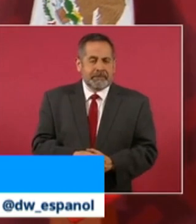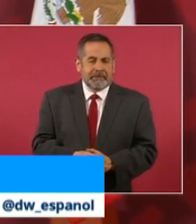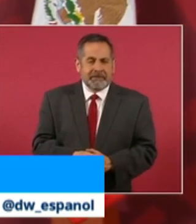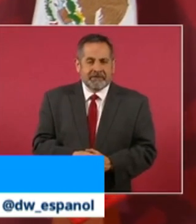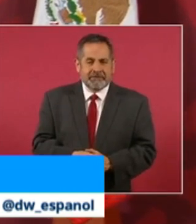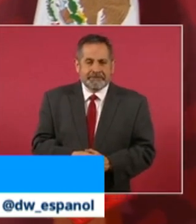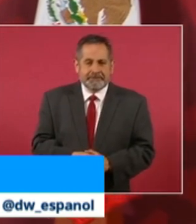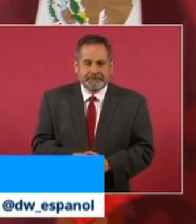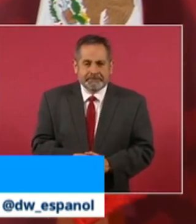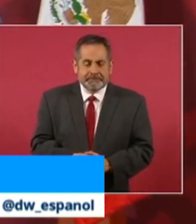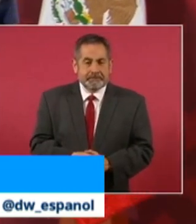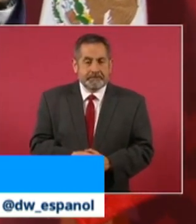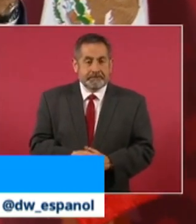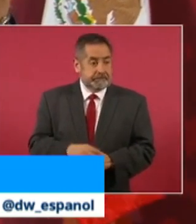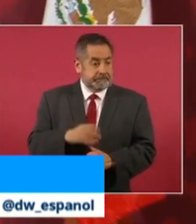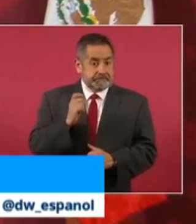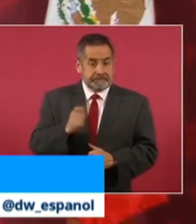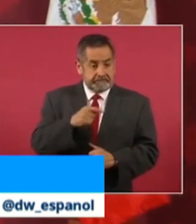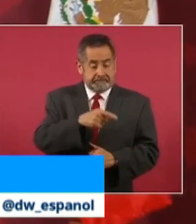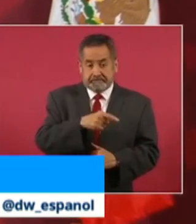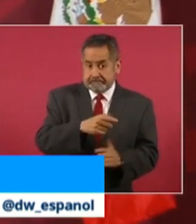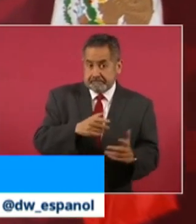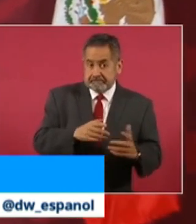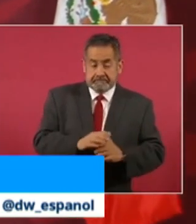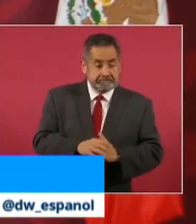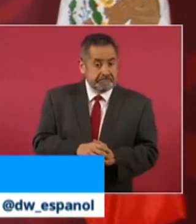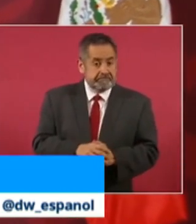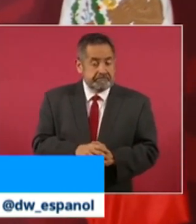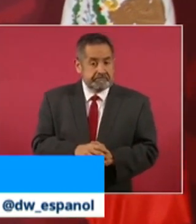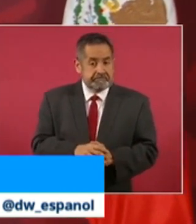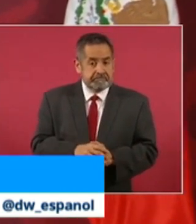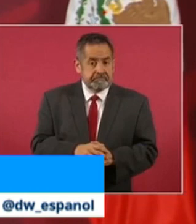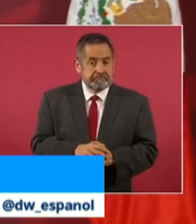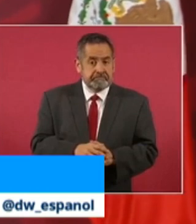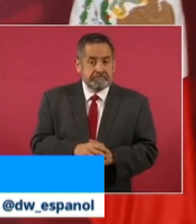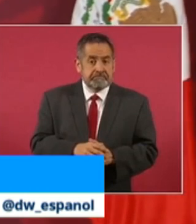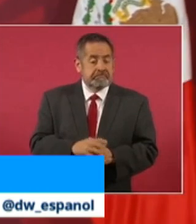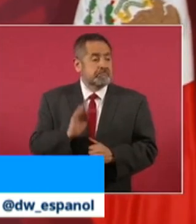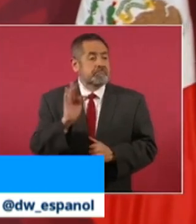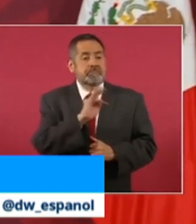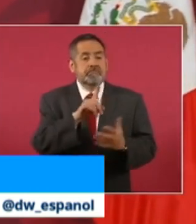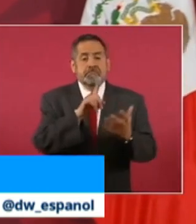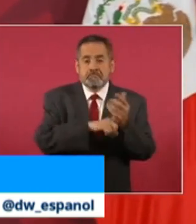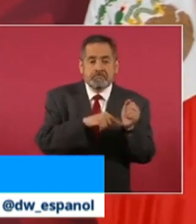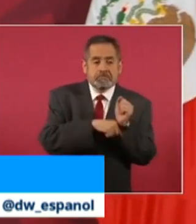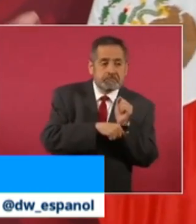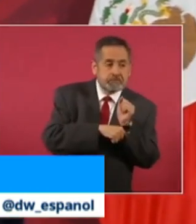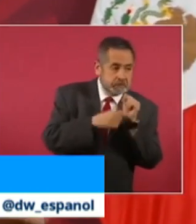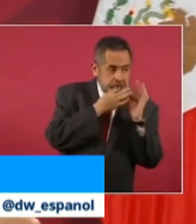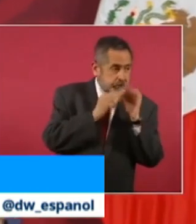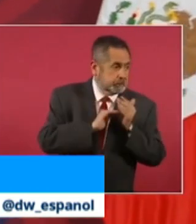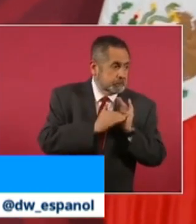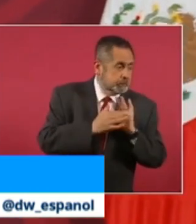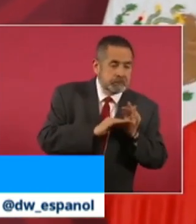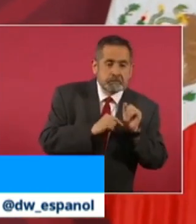excusa de el estratosférico gasto de los partidos políticos y de la ausencia de democracia, como él lo